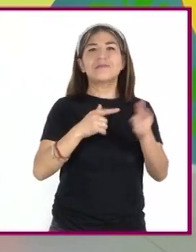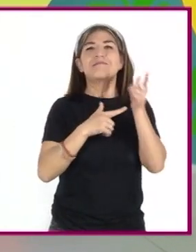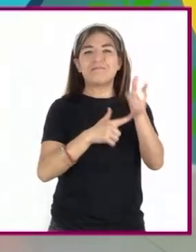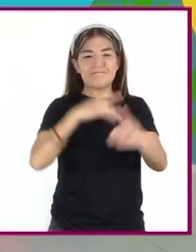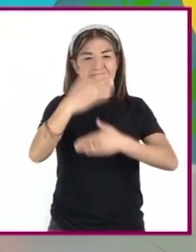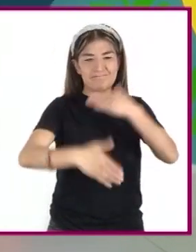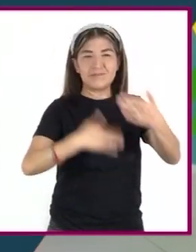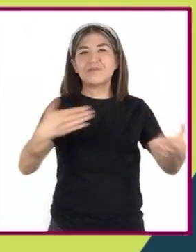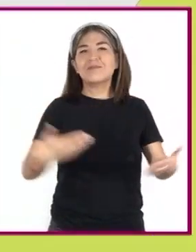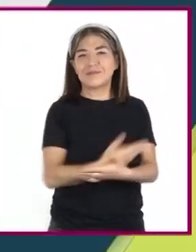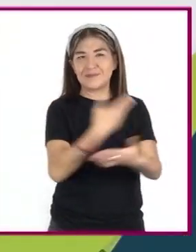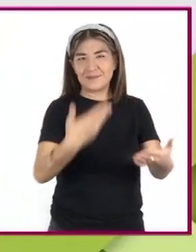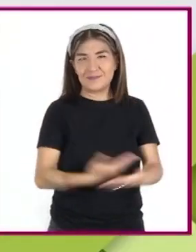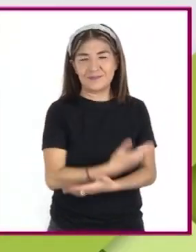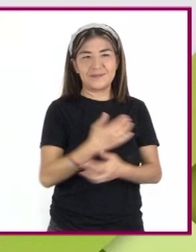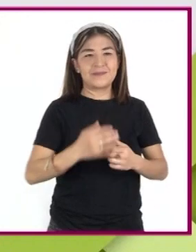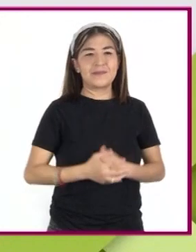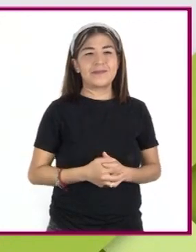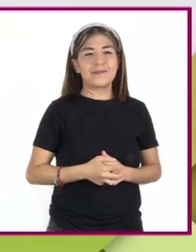reproducen.